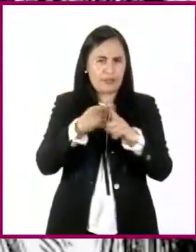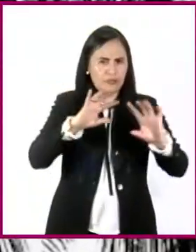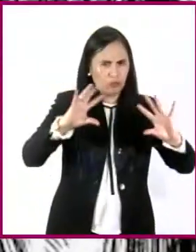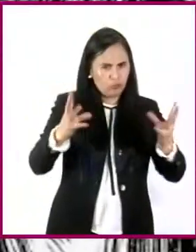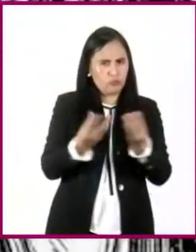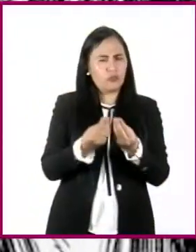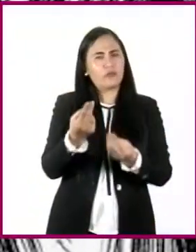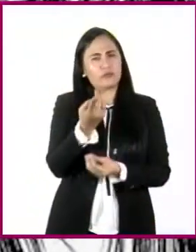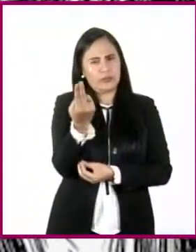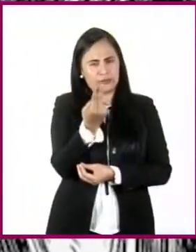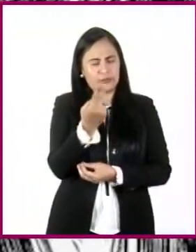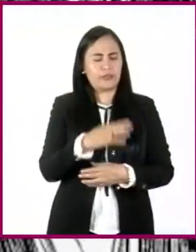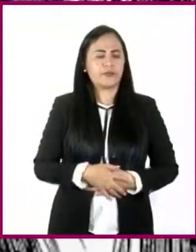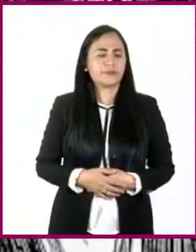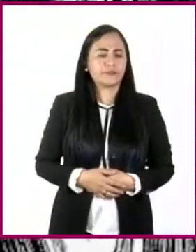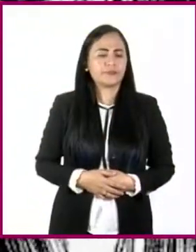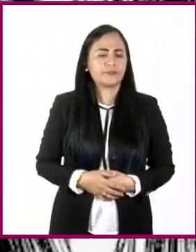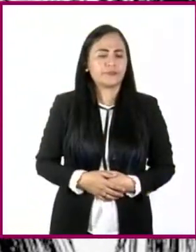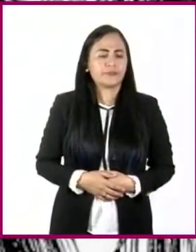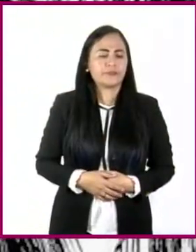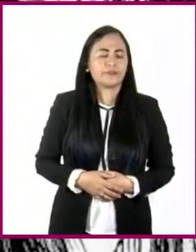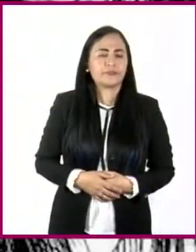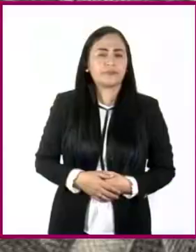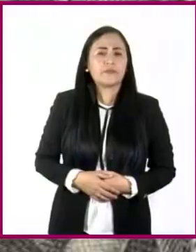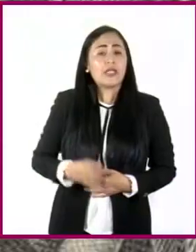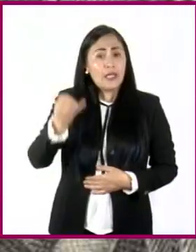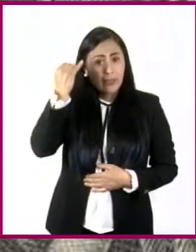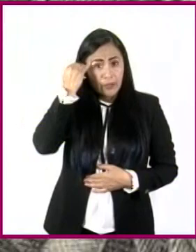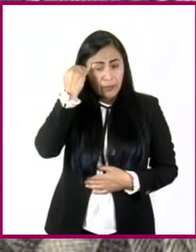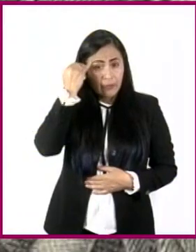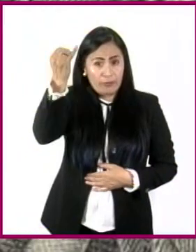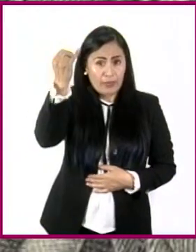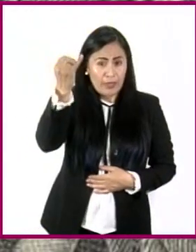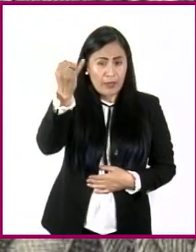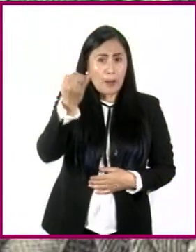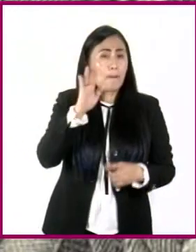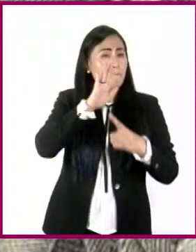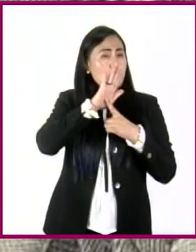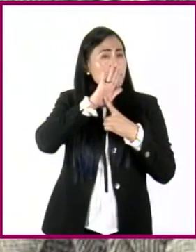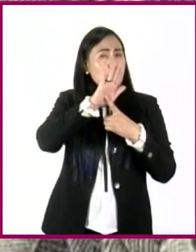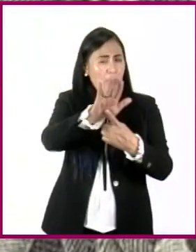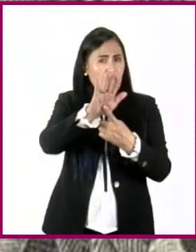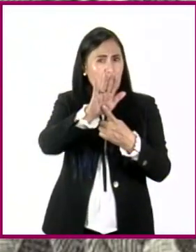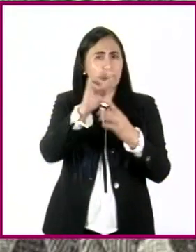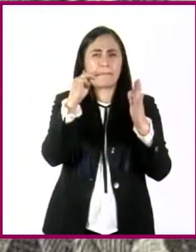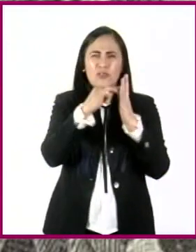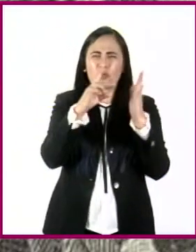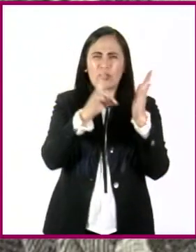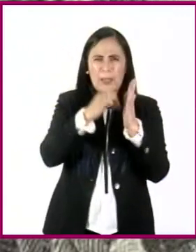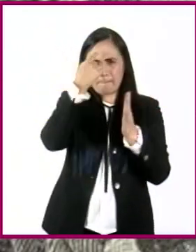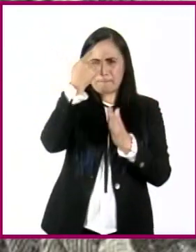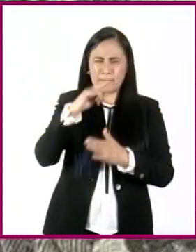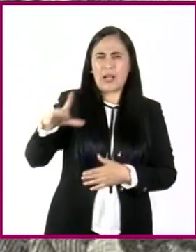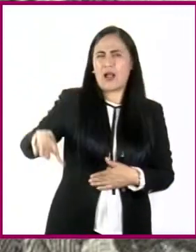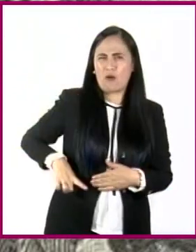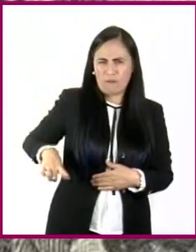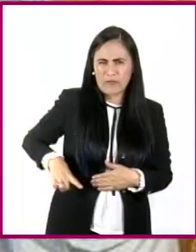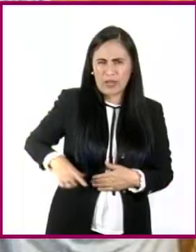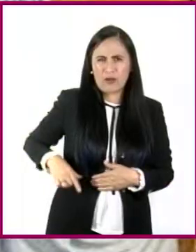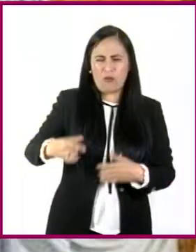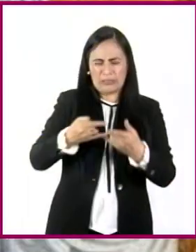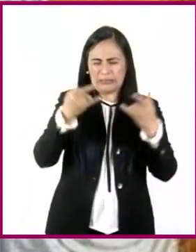De igual forma que ha ocurrido con toda ideología que se establece como método de gobierno a lo largo de la